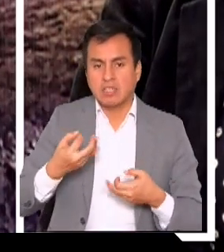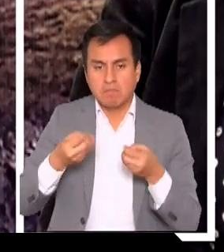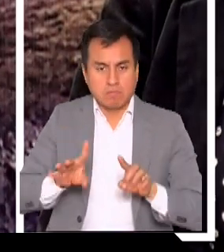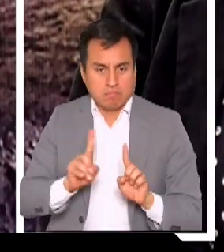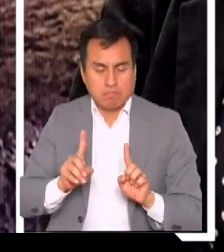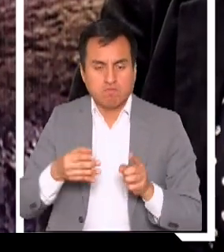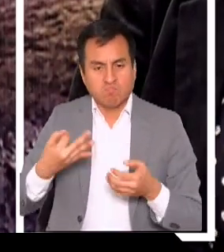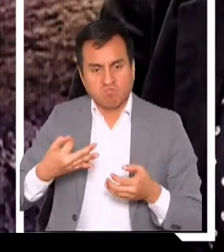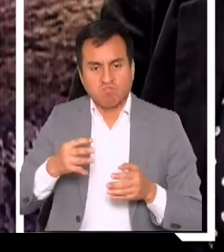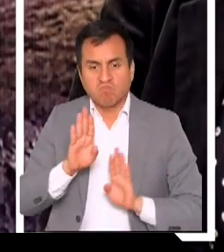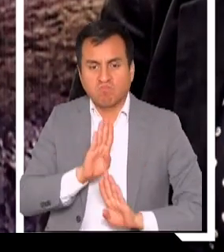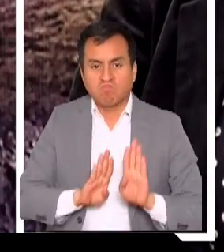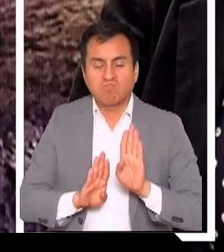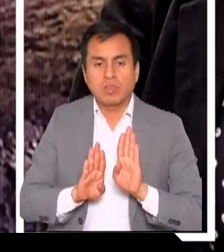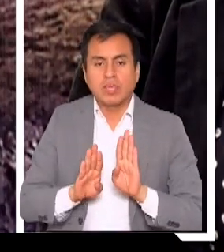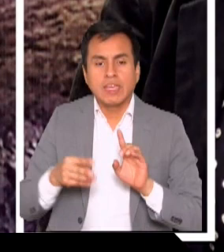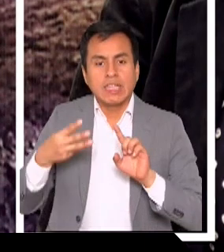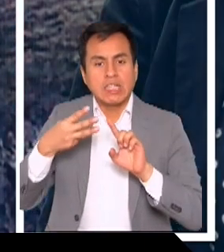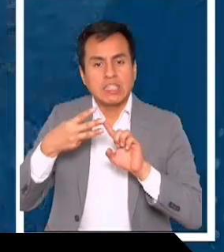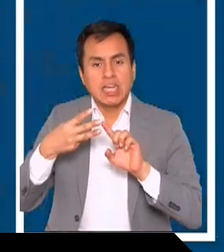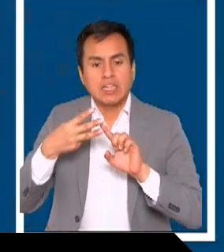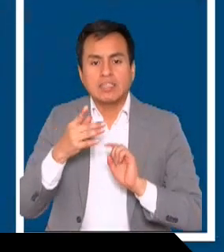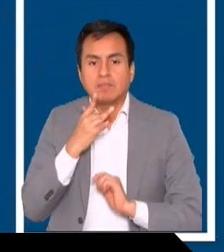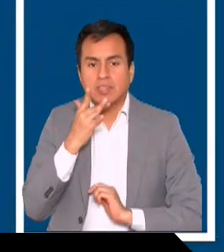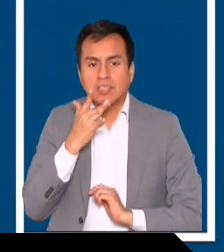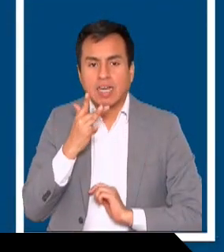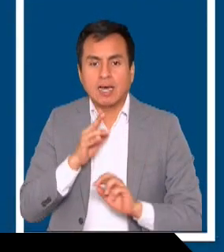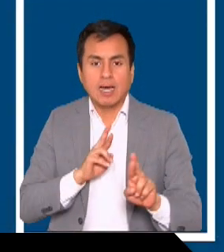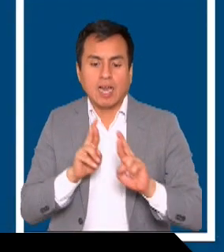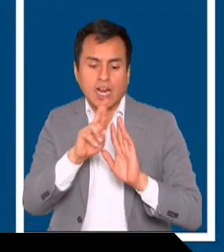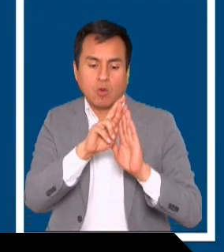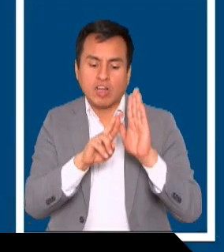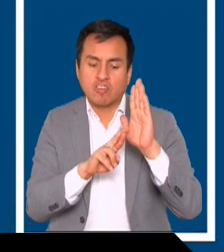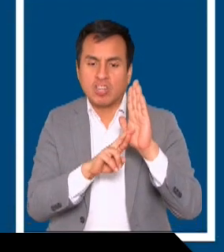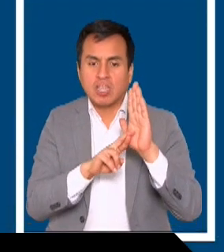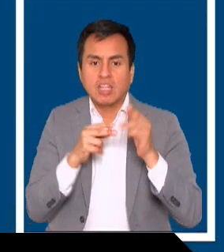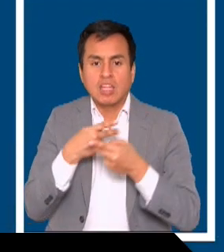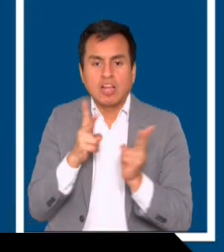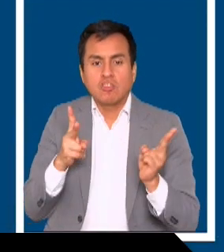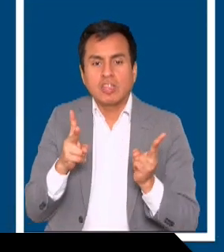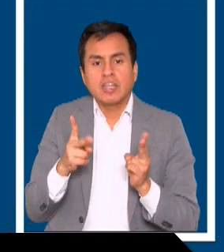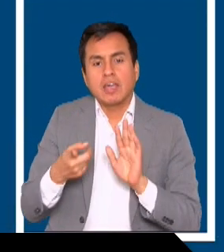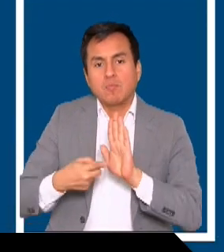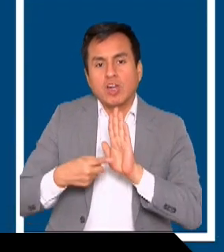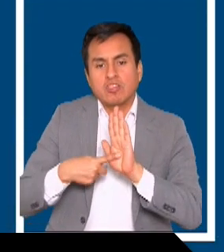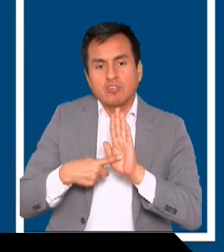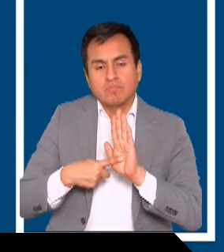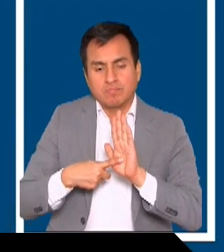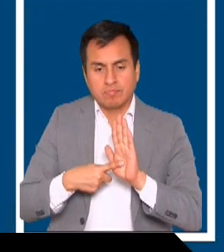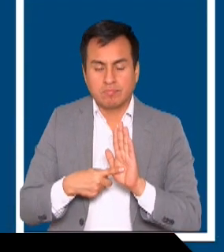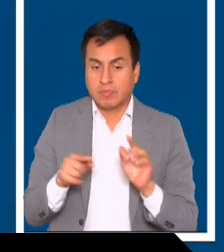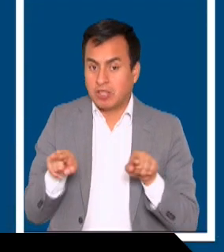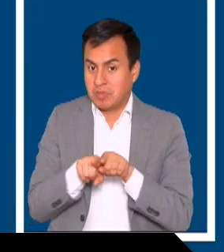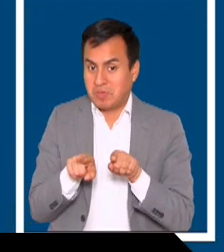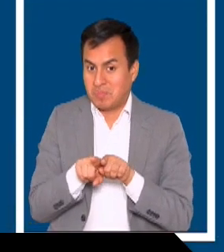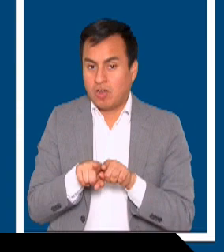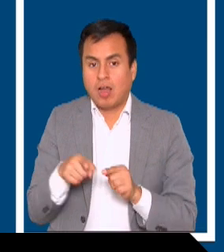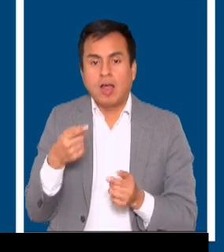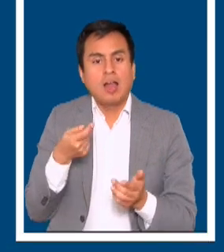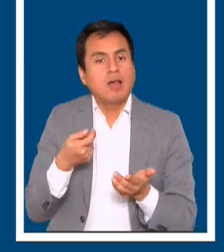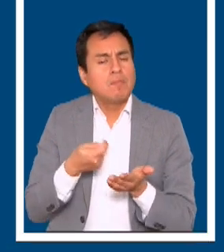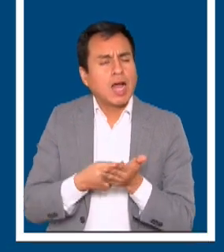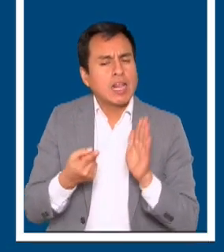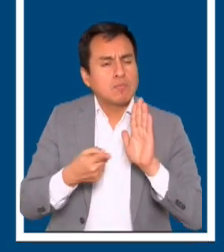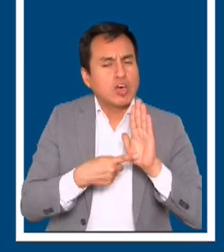En tercer lugar simplicidad en las regulaciones y las declaraciones de impuestos no es lo mismo pagar impuestos